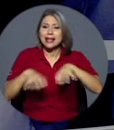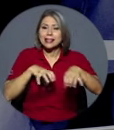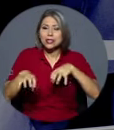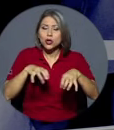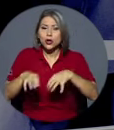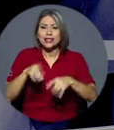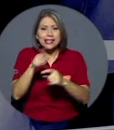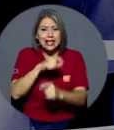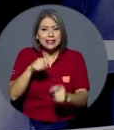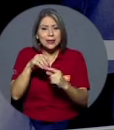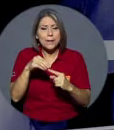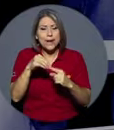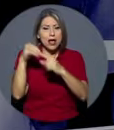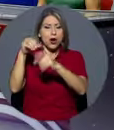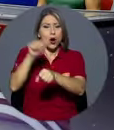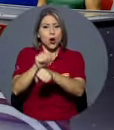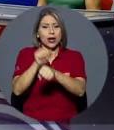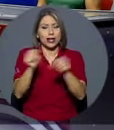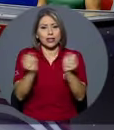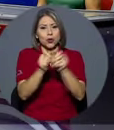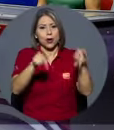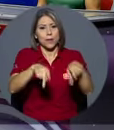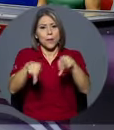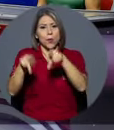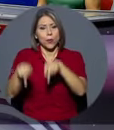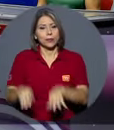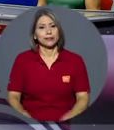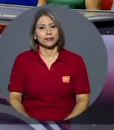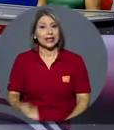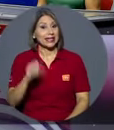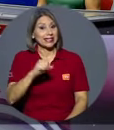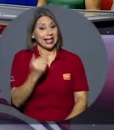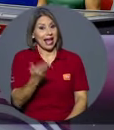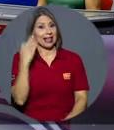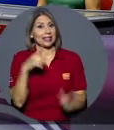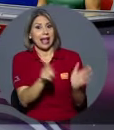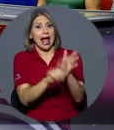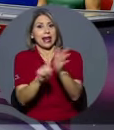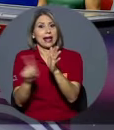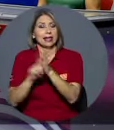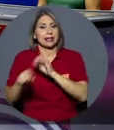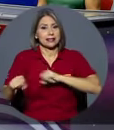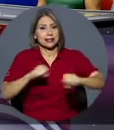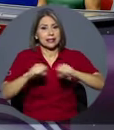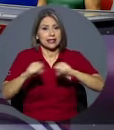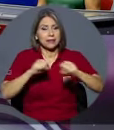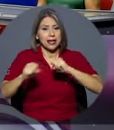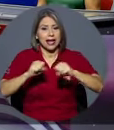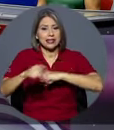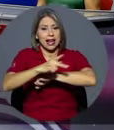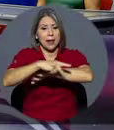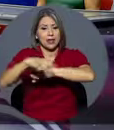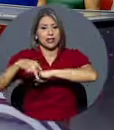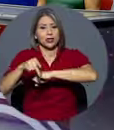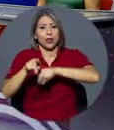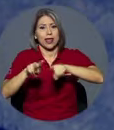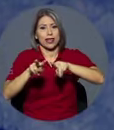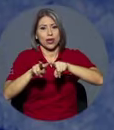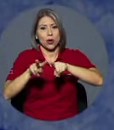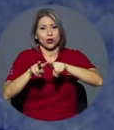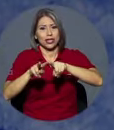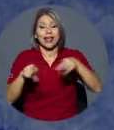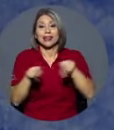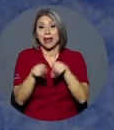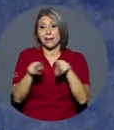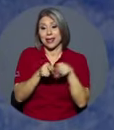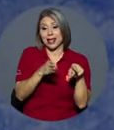muy concretas con la población. Sí, cuando se dieron las alertas sísmicas en el tema de la península de Nicoya, ahora el trabajo que se